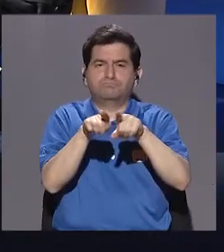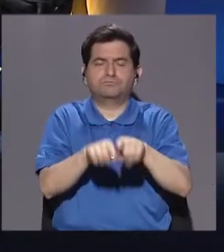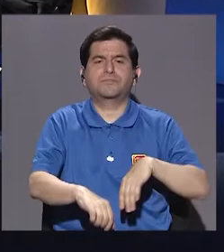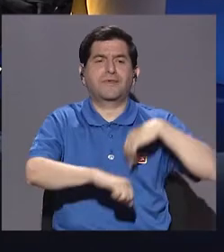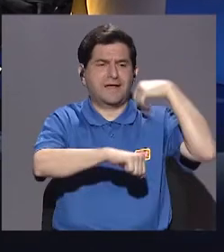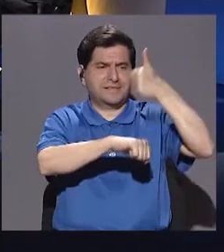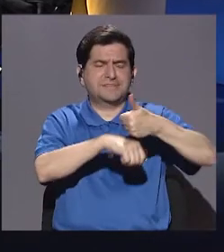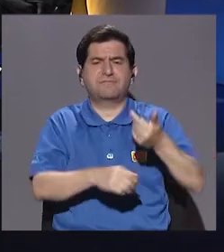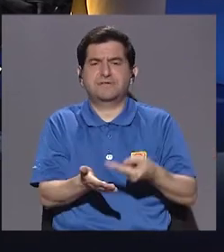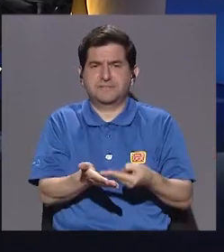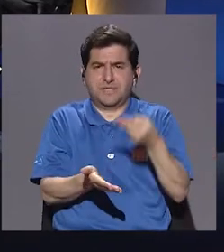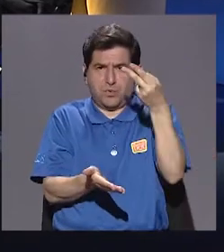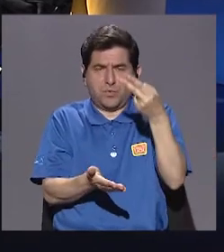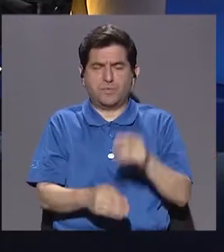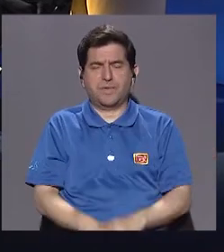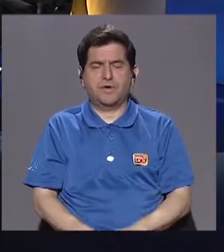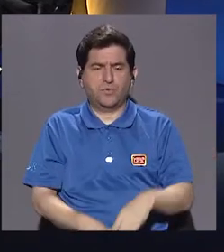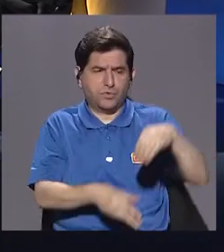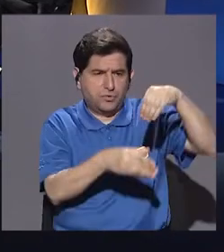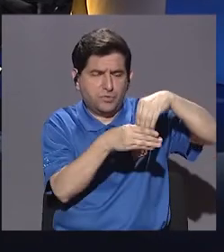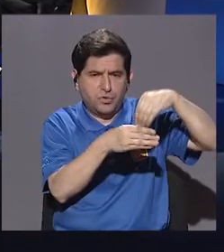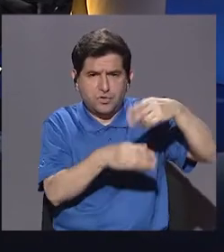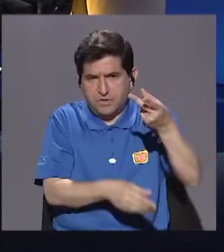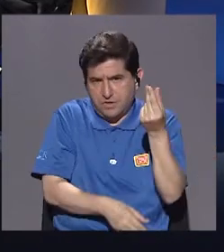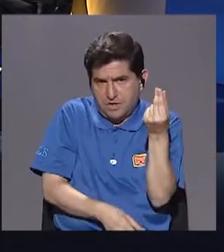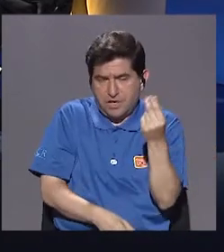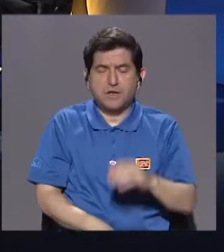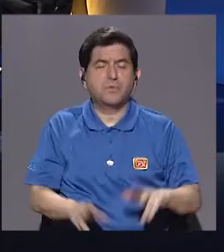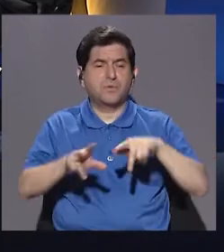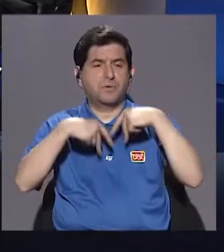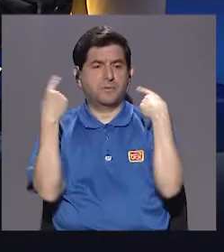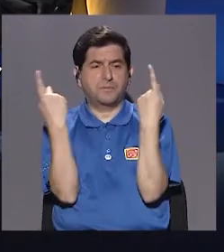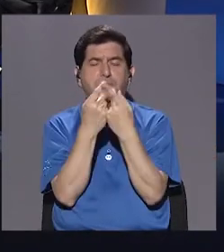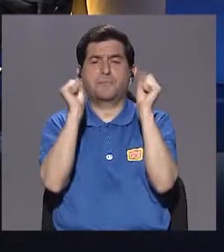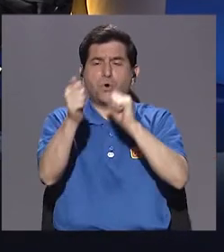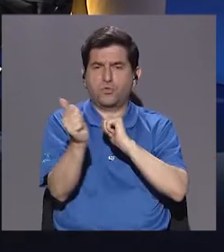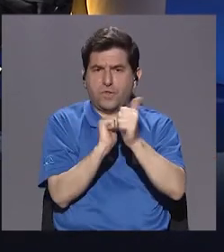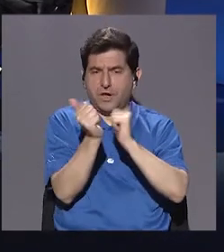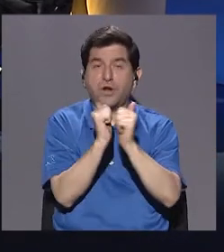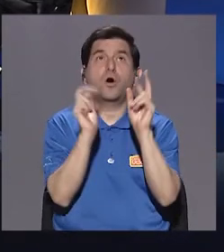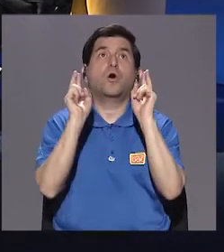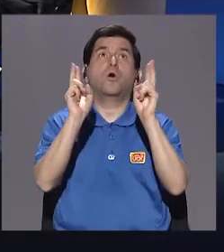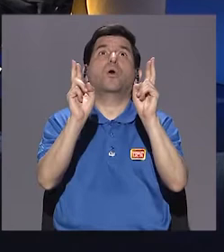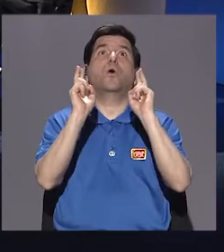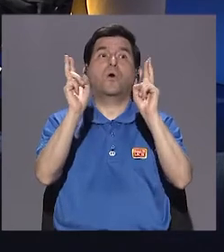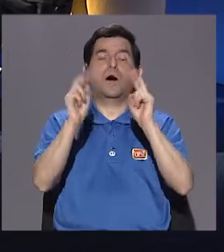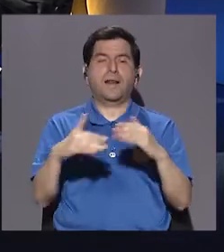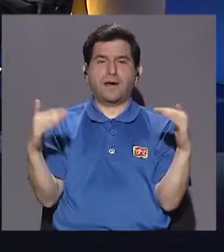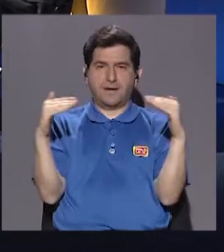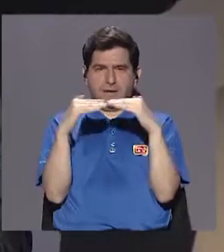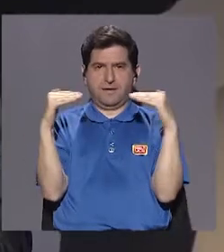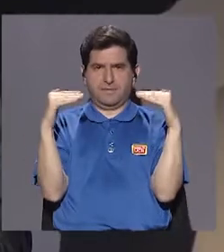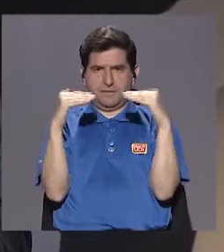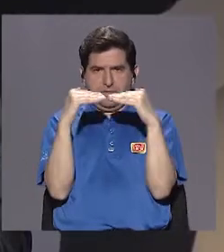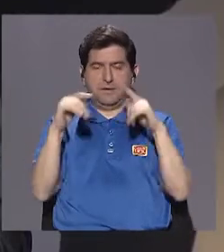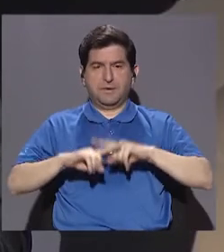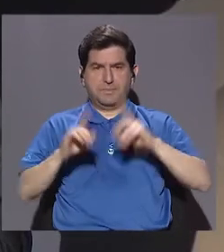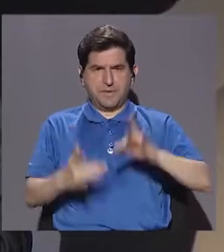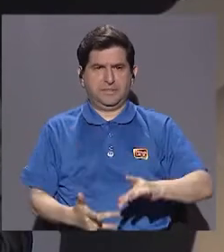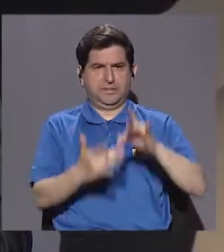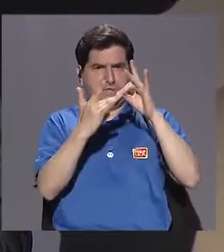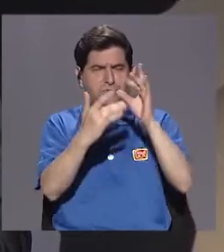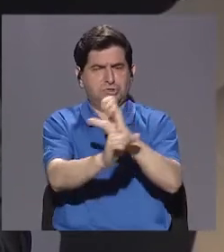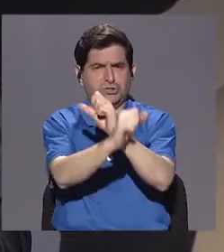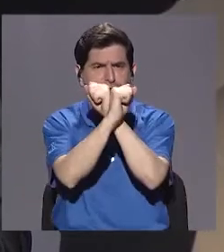estableciendo un monto aportando un dinero para que los partidos puedan competir ojalá en condiciones de equidad pero sobre